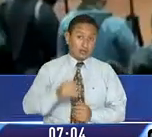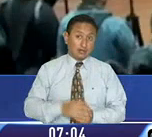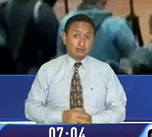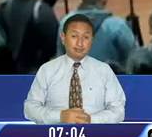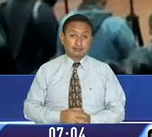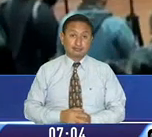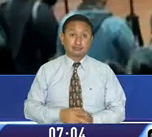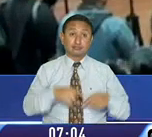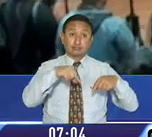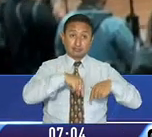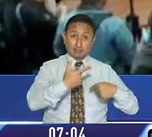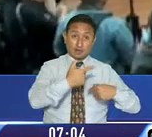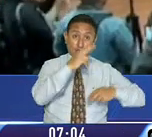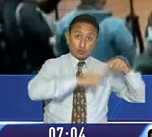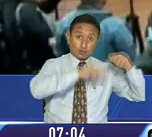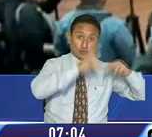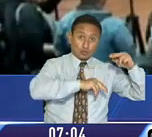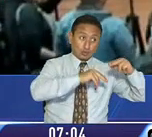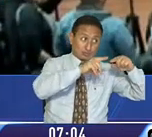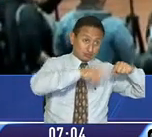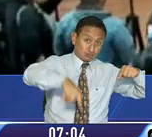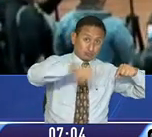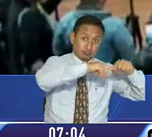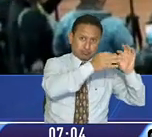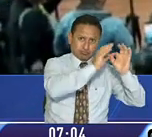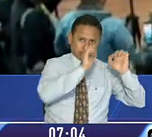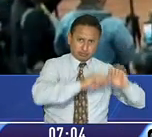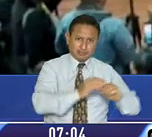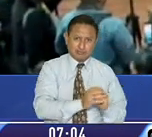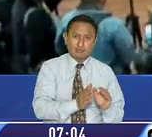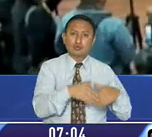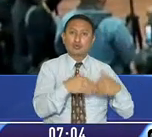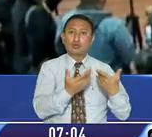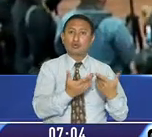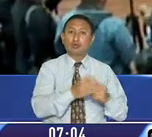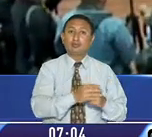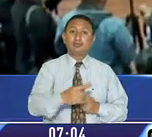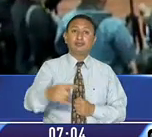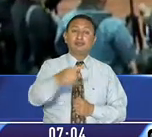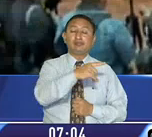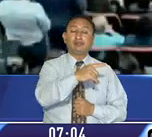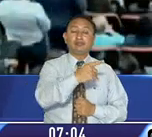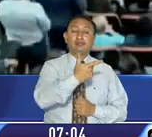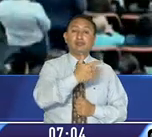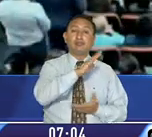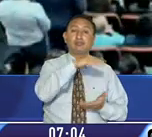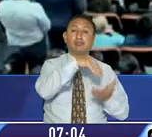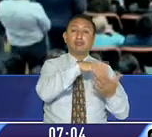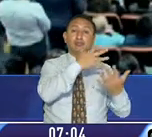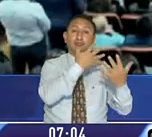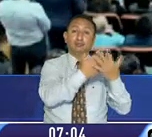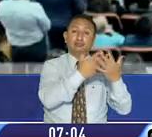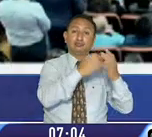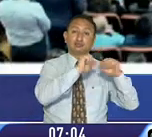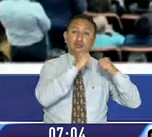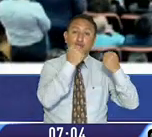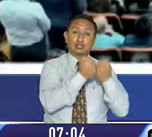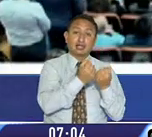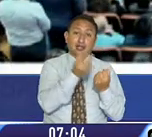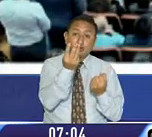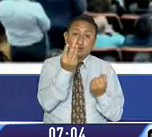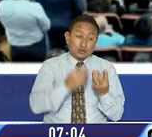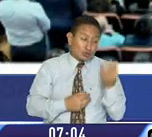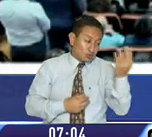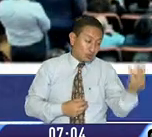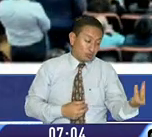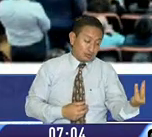fue concebido como un centro de rehabilitación social regional. Y